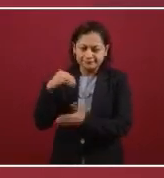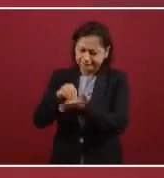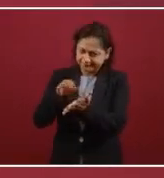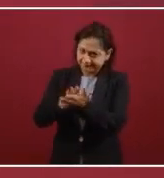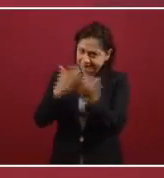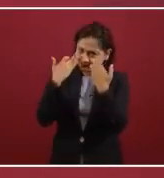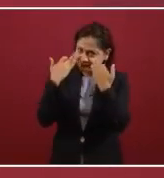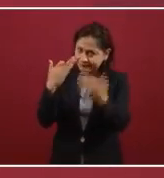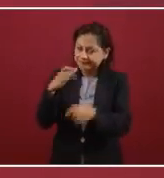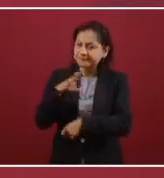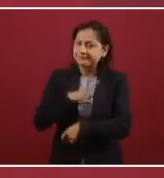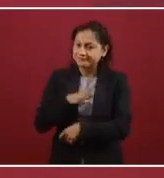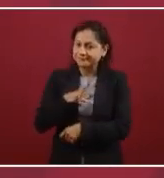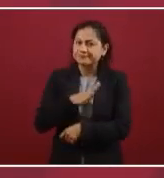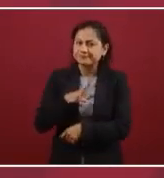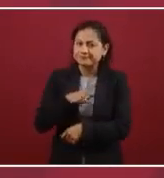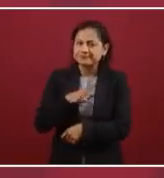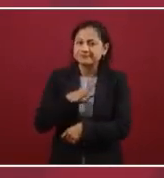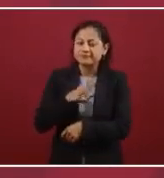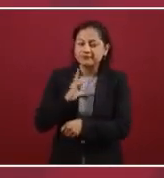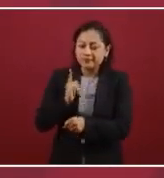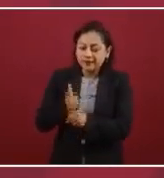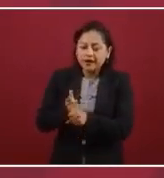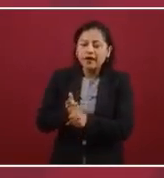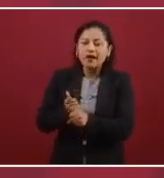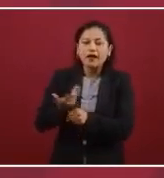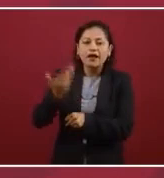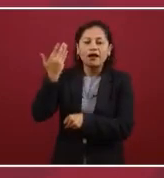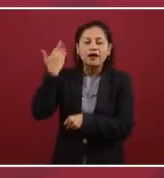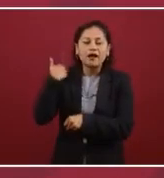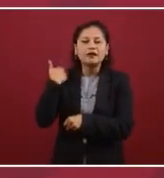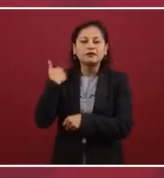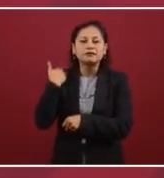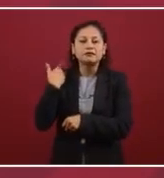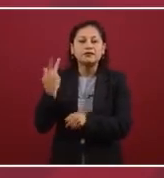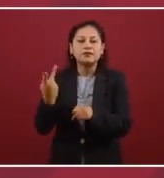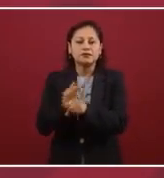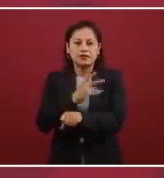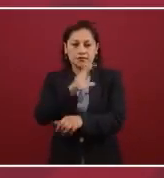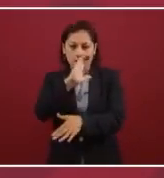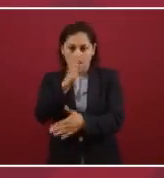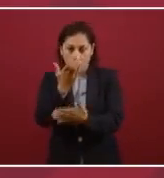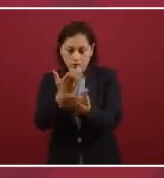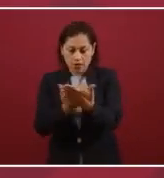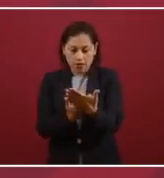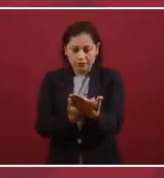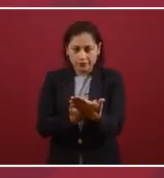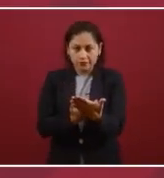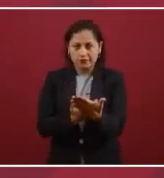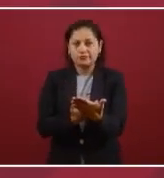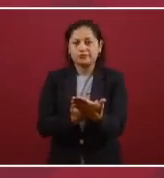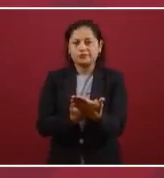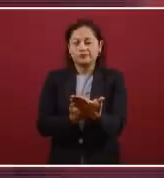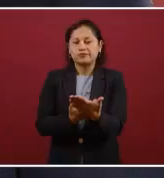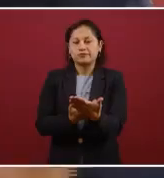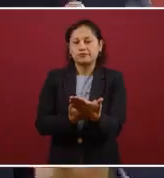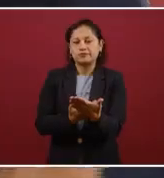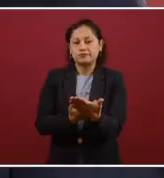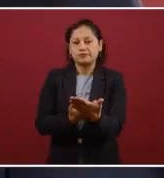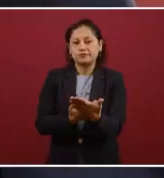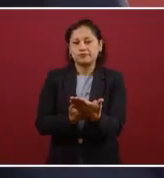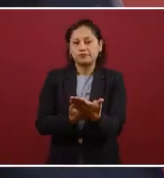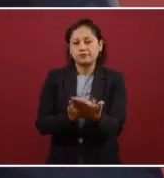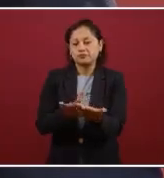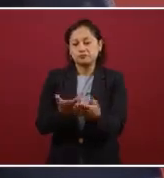documentados en donde se recibía el anticipo para vender